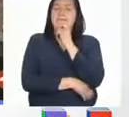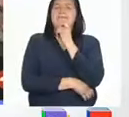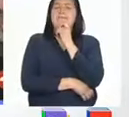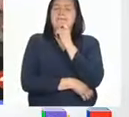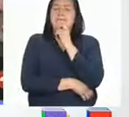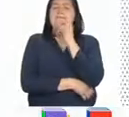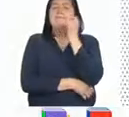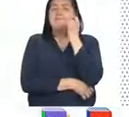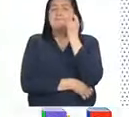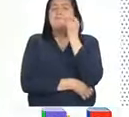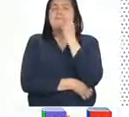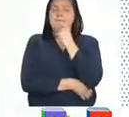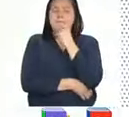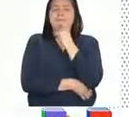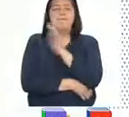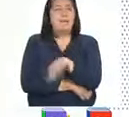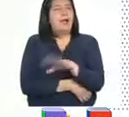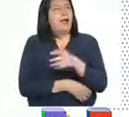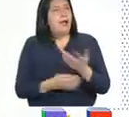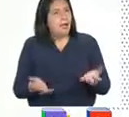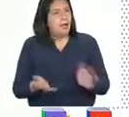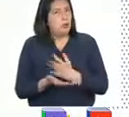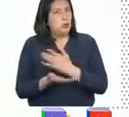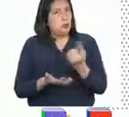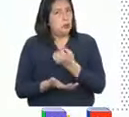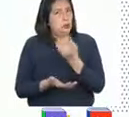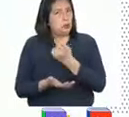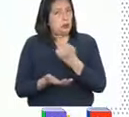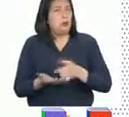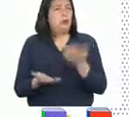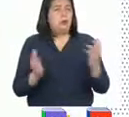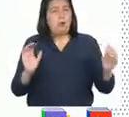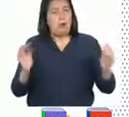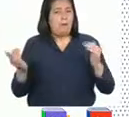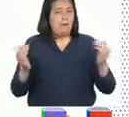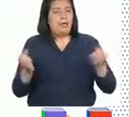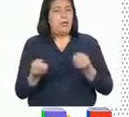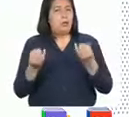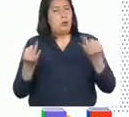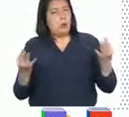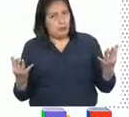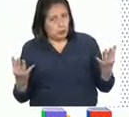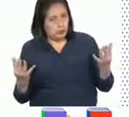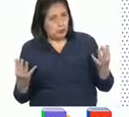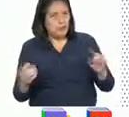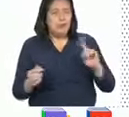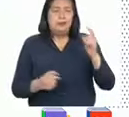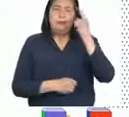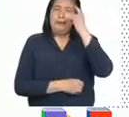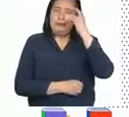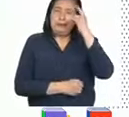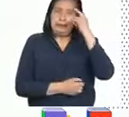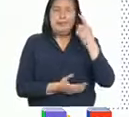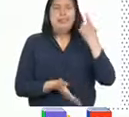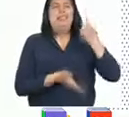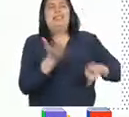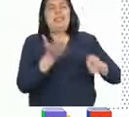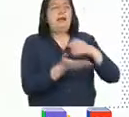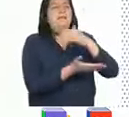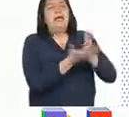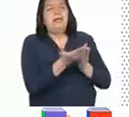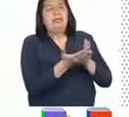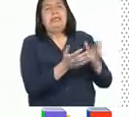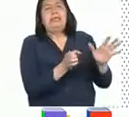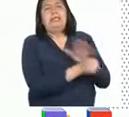Por supuesto. O sea que no basta solo con comparar cantidades, sino también considerar qué parte del